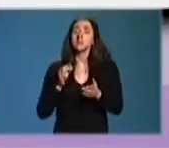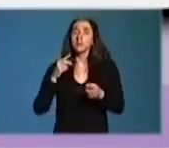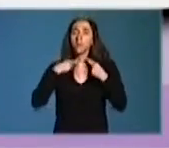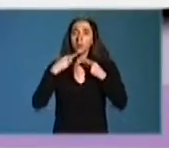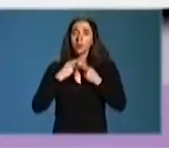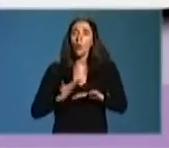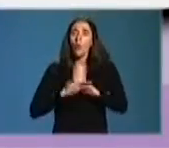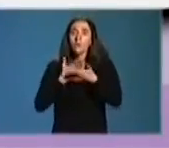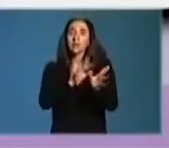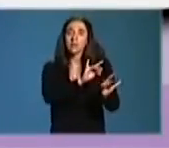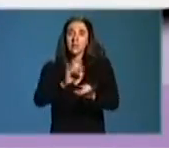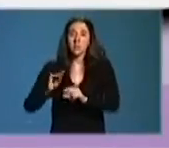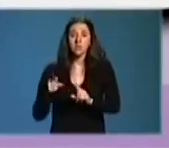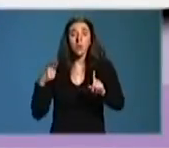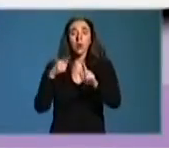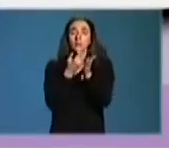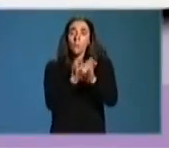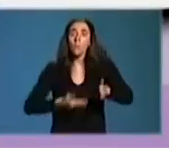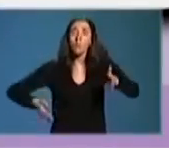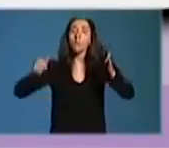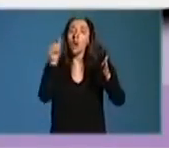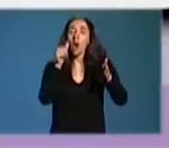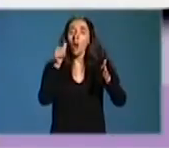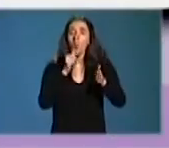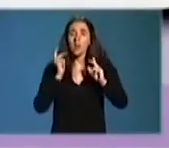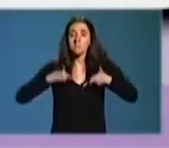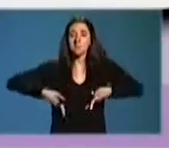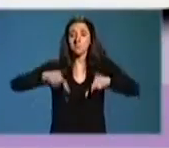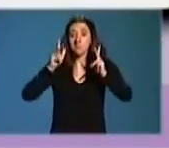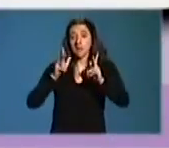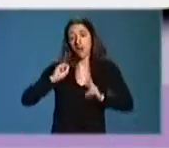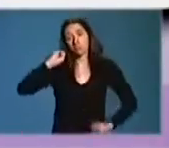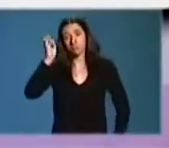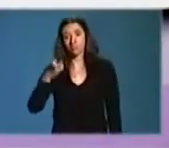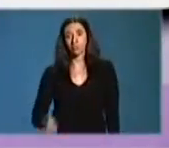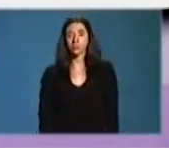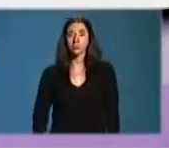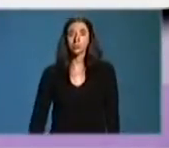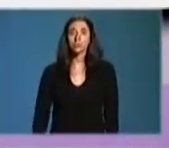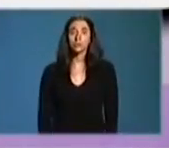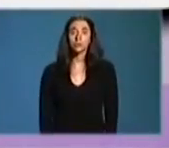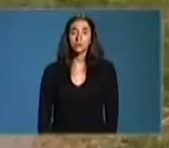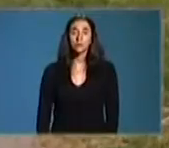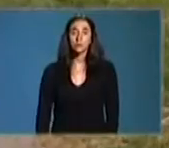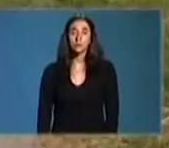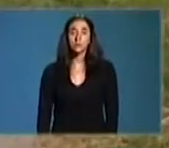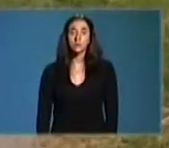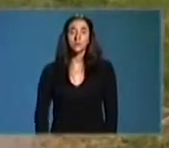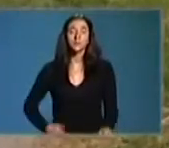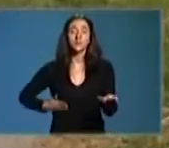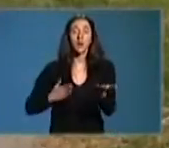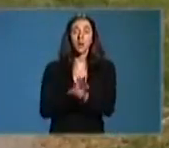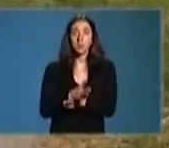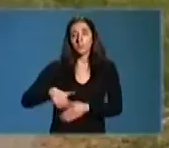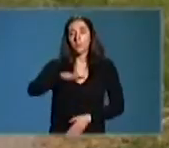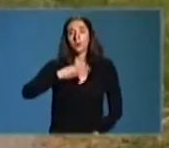os terreos los que se instalará un colector que permitirá o pasos colectores xerais una parte de la parroquia